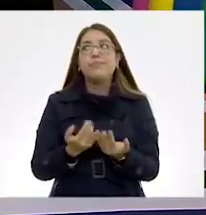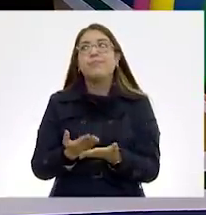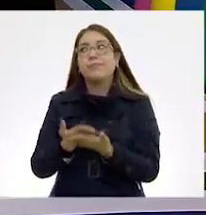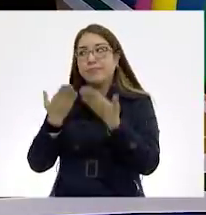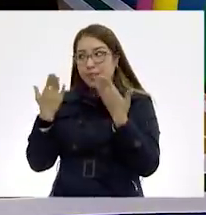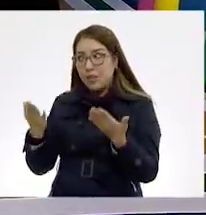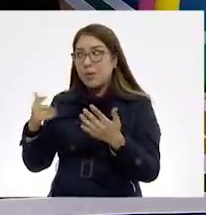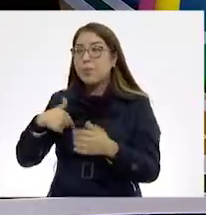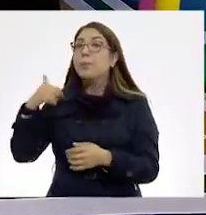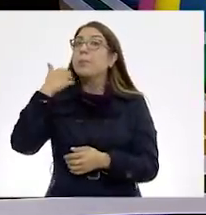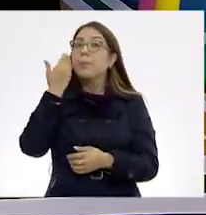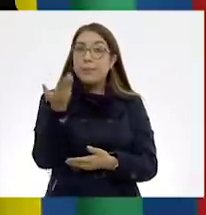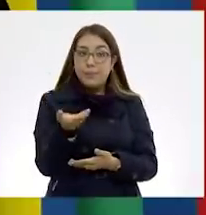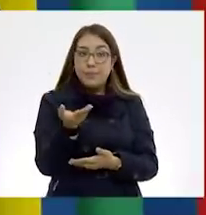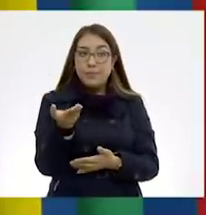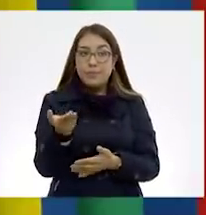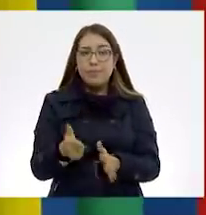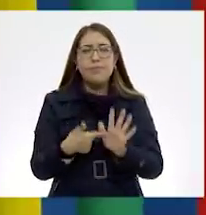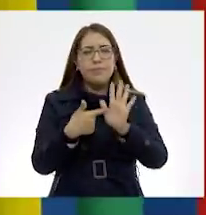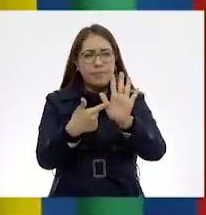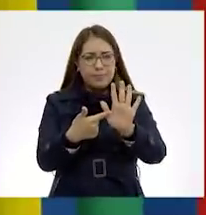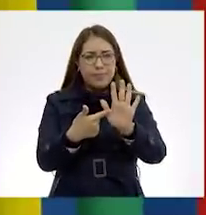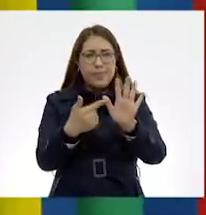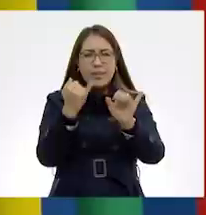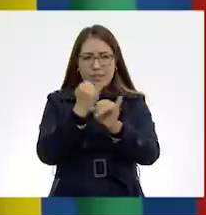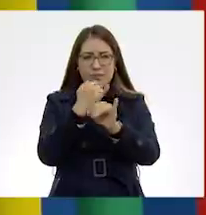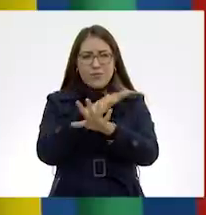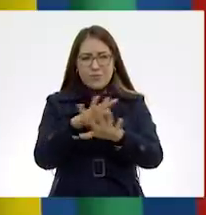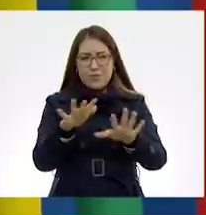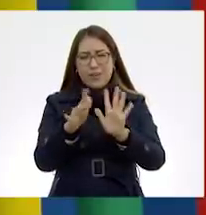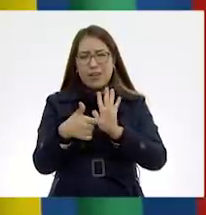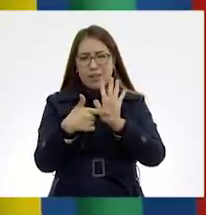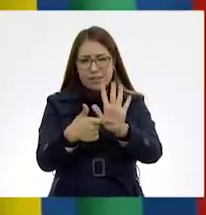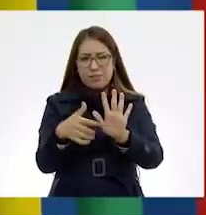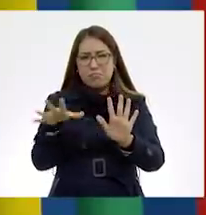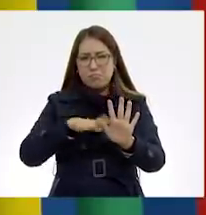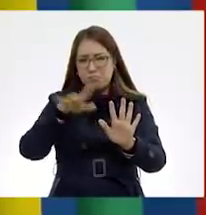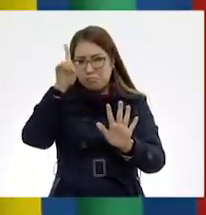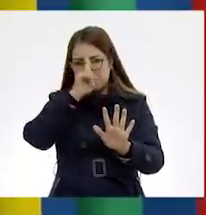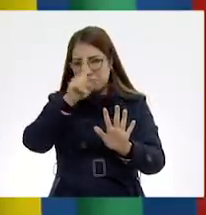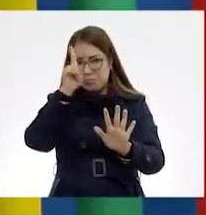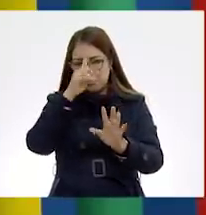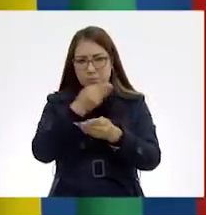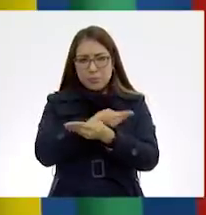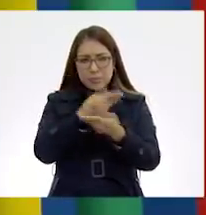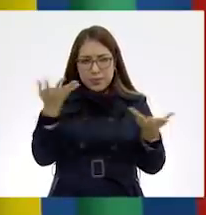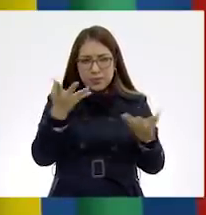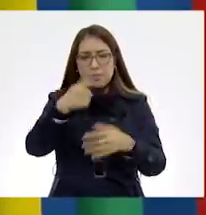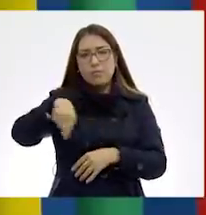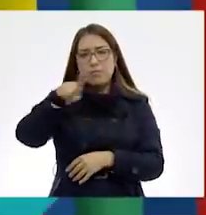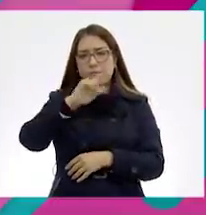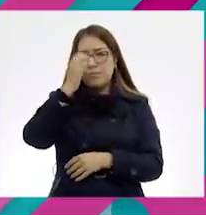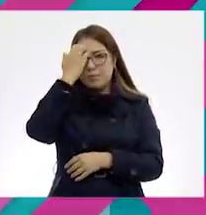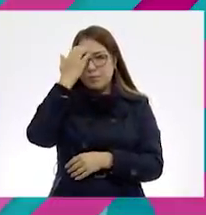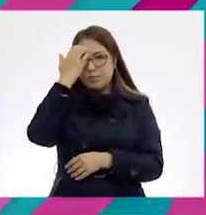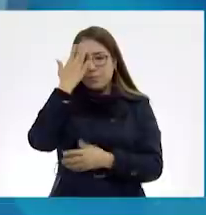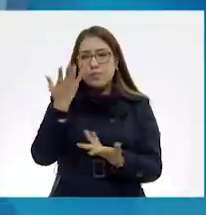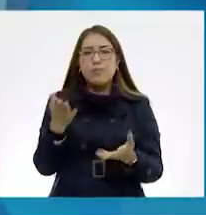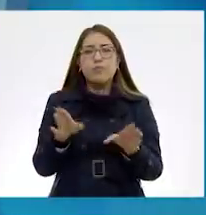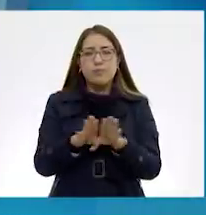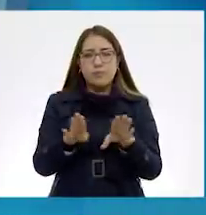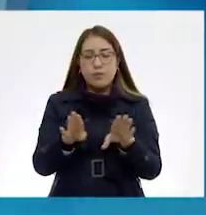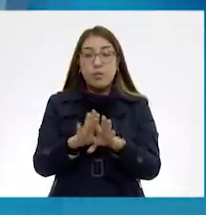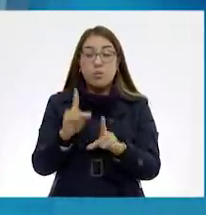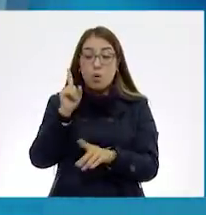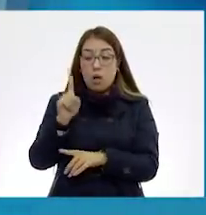gustaría compartirte una infografía que nos brinda algunas recomendaciones para el cuidado del agua. Pues ahí vemos